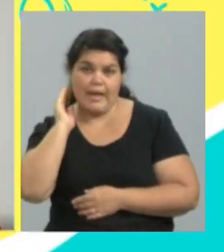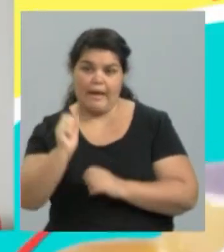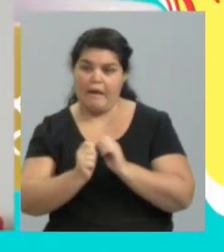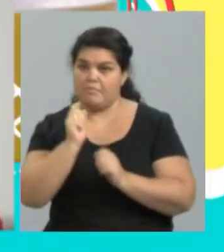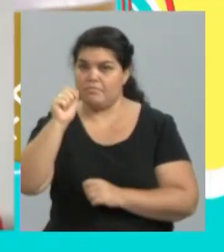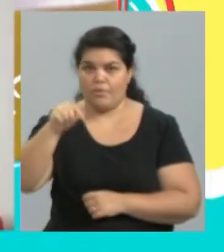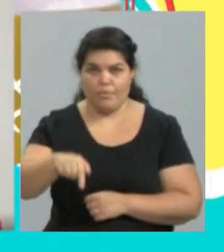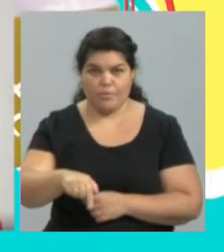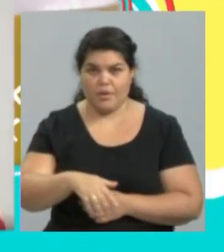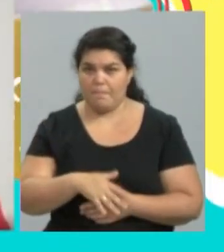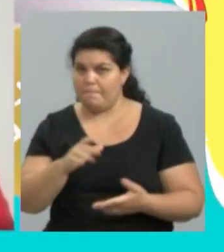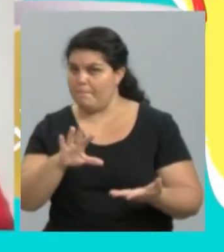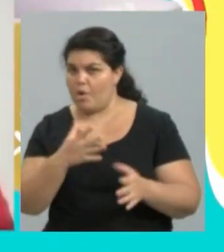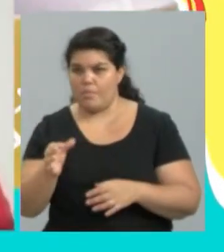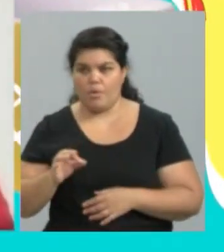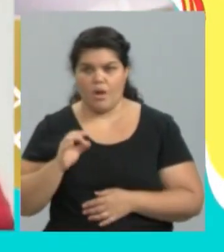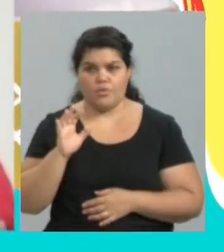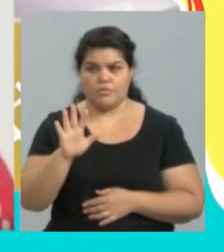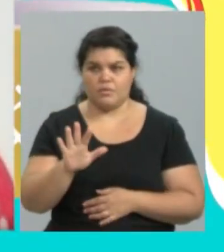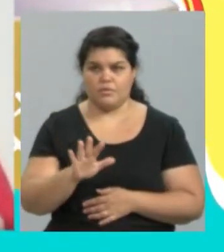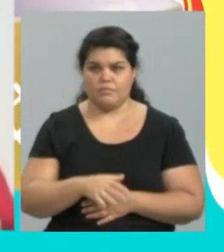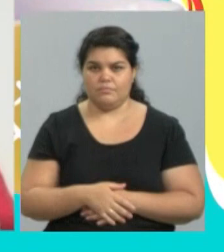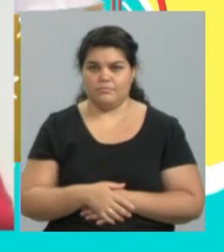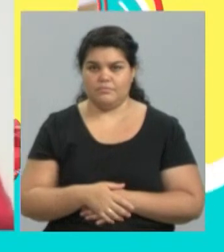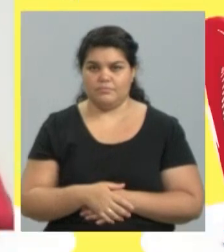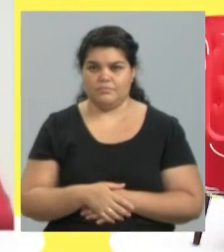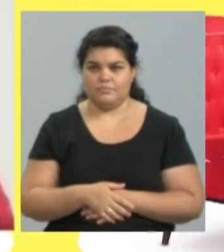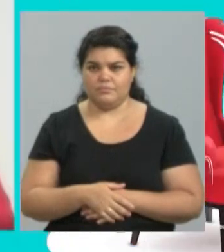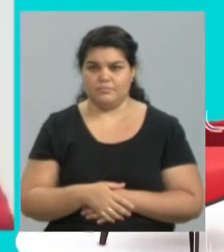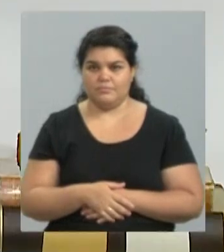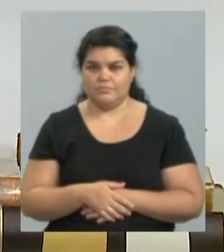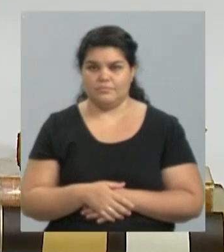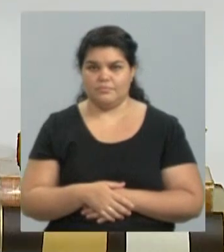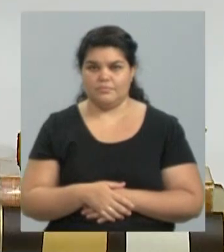diría que 5 años más o menos. Consuelo, Pero